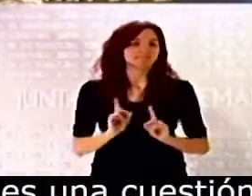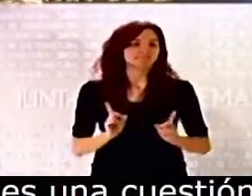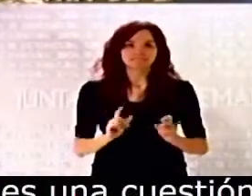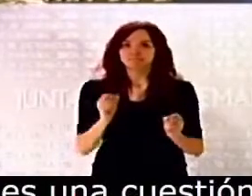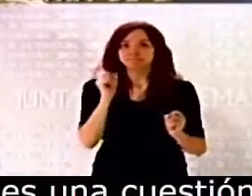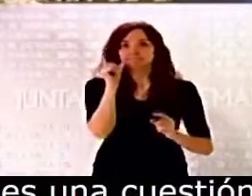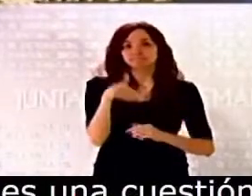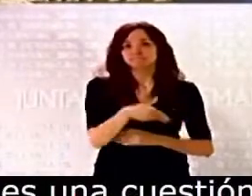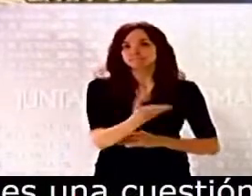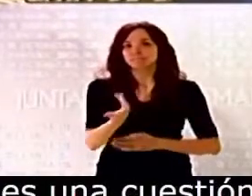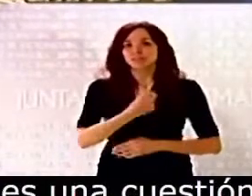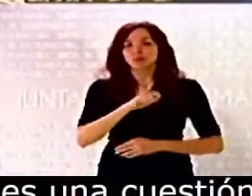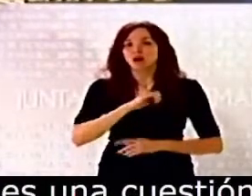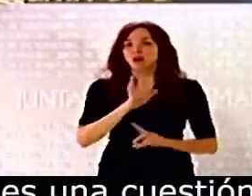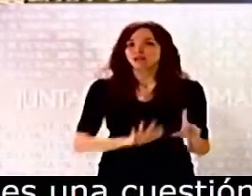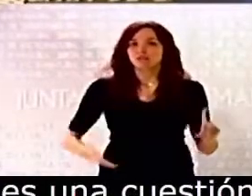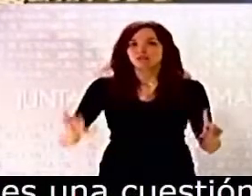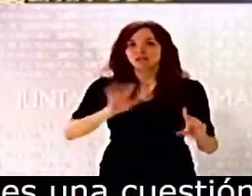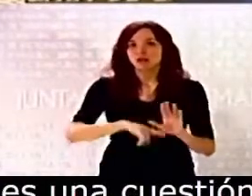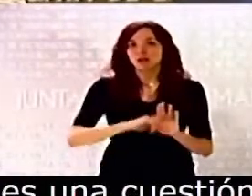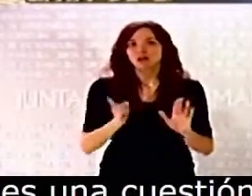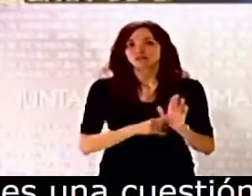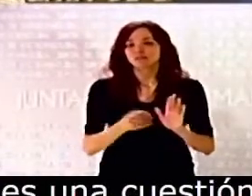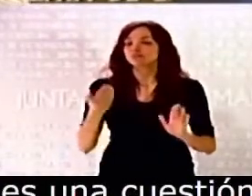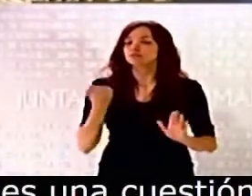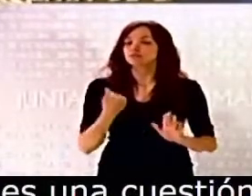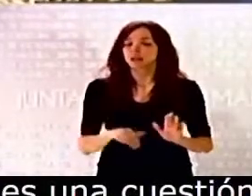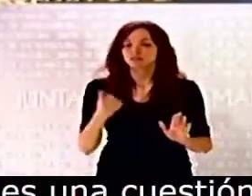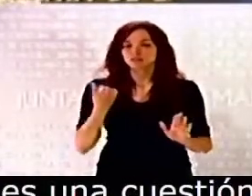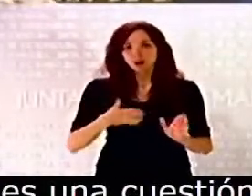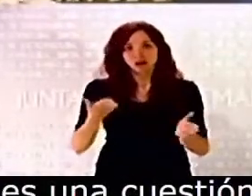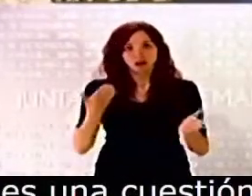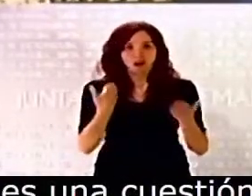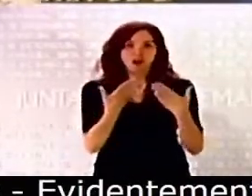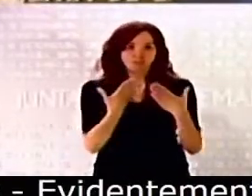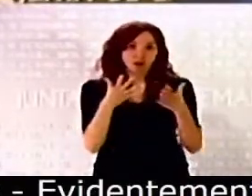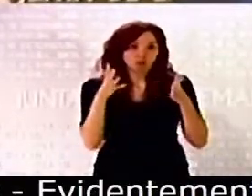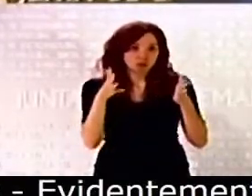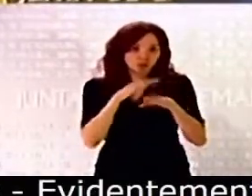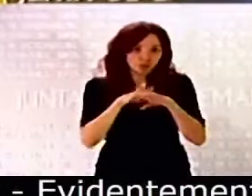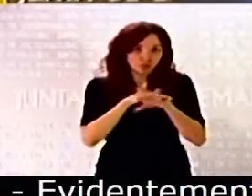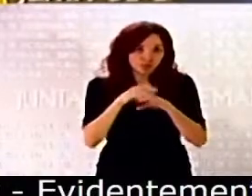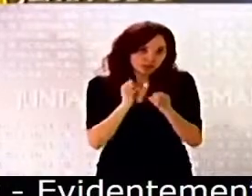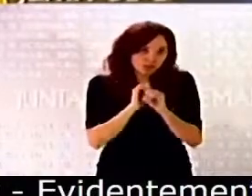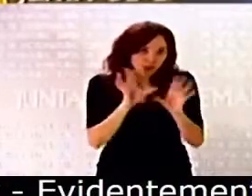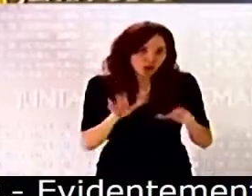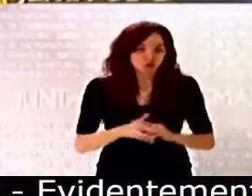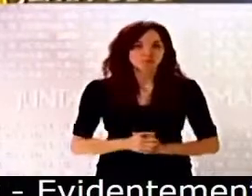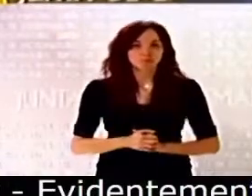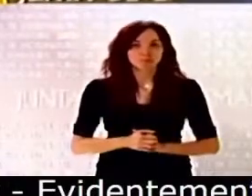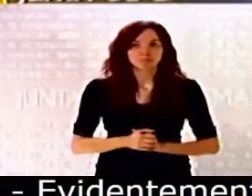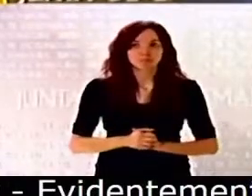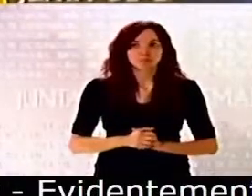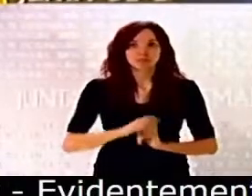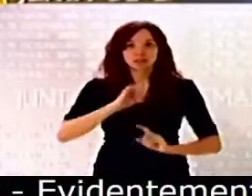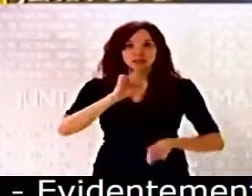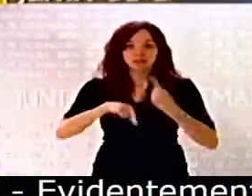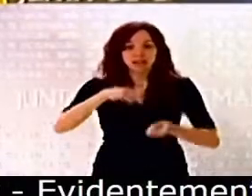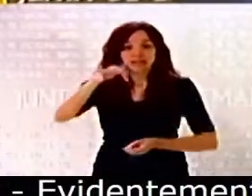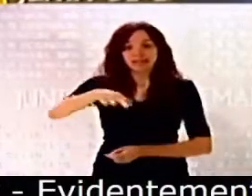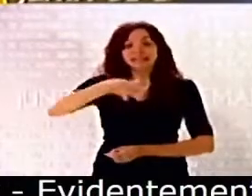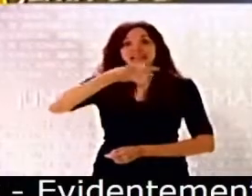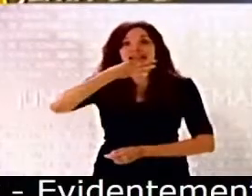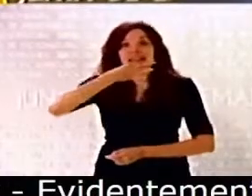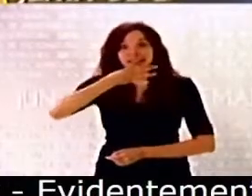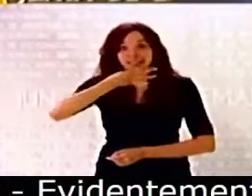el país, evidentemente lo hemos comentado en el Consejo de Gobierno. En esta tarde, por cuestiones relativas a la agenda, no